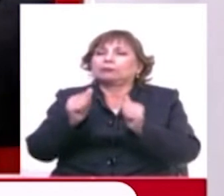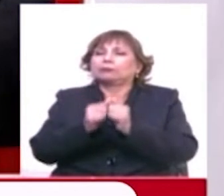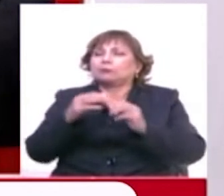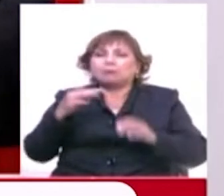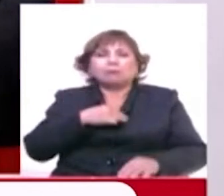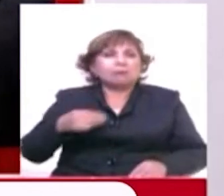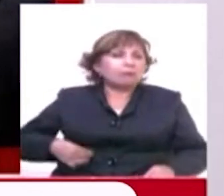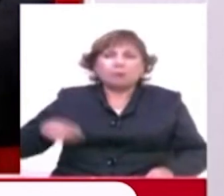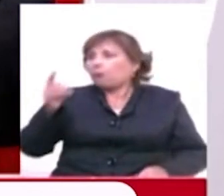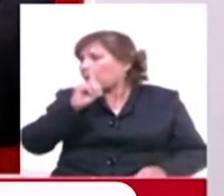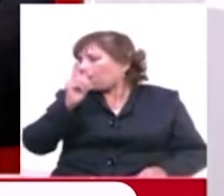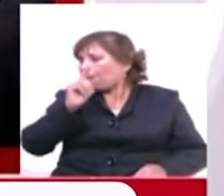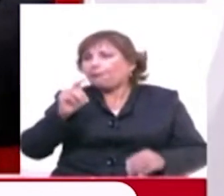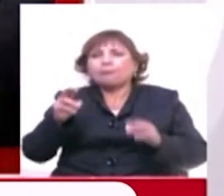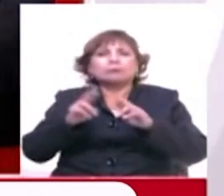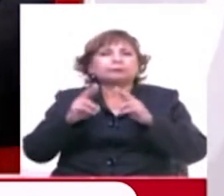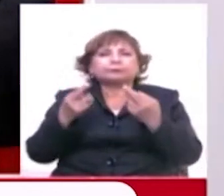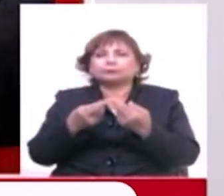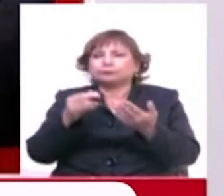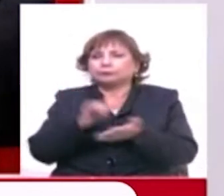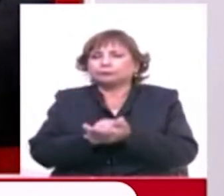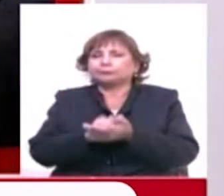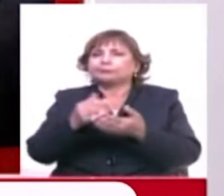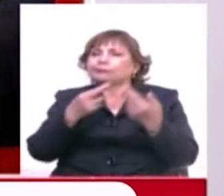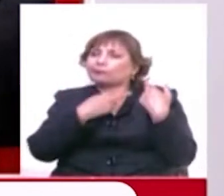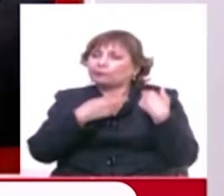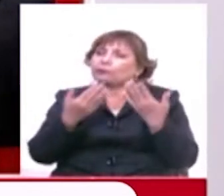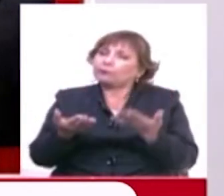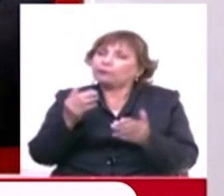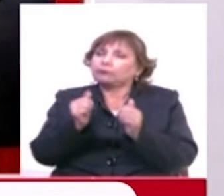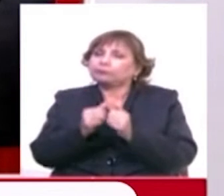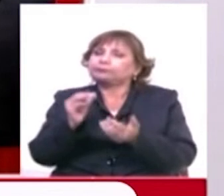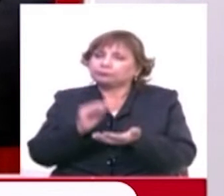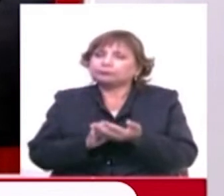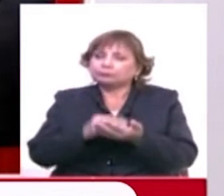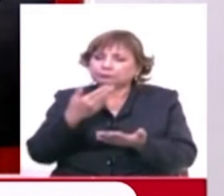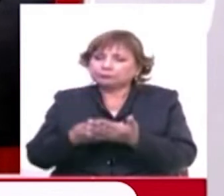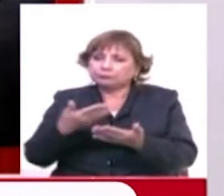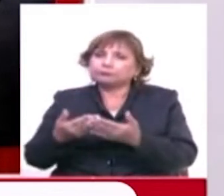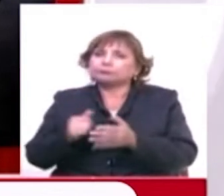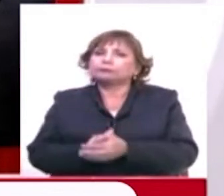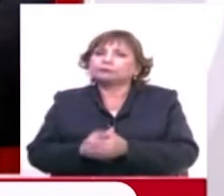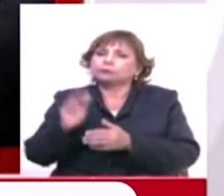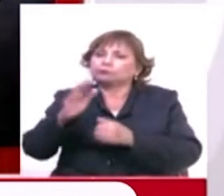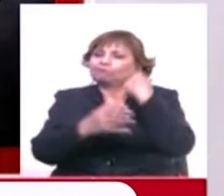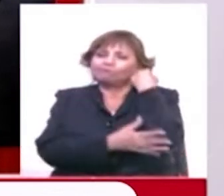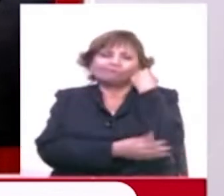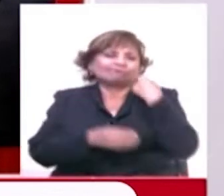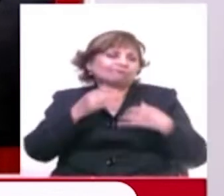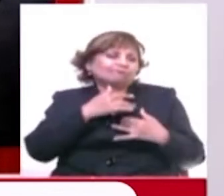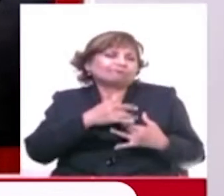políticas. El congresista Guido Bellido también intentó tener uso de la palabra, pero se le fue negado porque solamente se ha acordado entregar